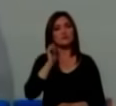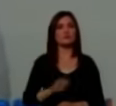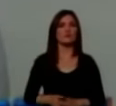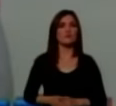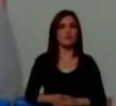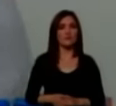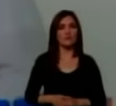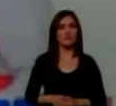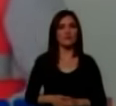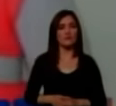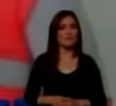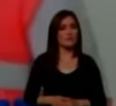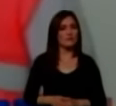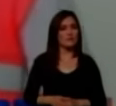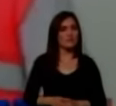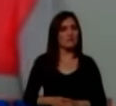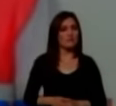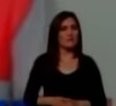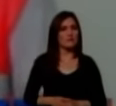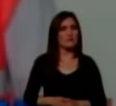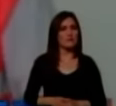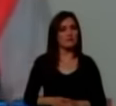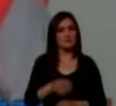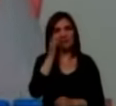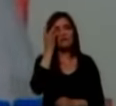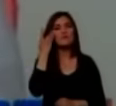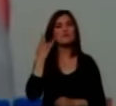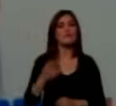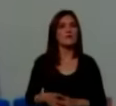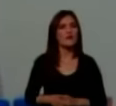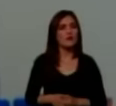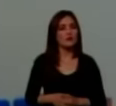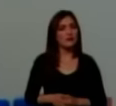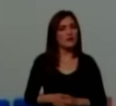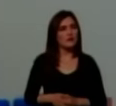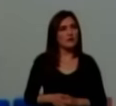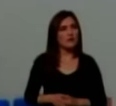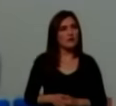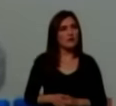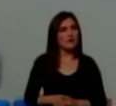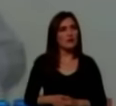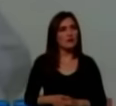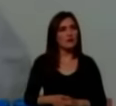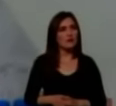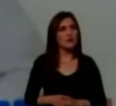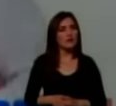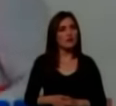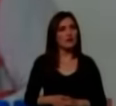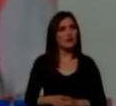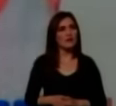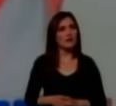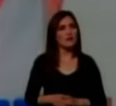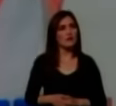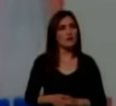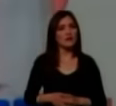El negocio más rentable del mundo, de telecomunicaciones, perdió plata, decenas de millones de dólares, porque es una escuela de ladrones. Los corruptos no somos nosotros.